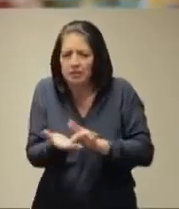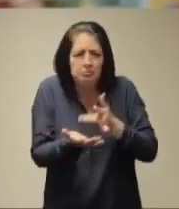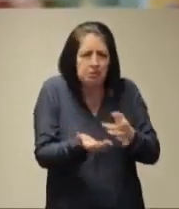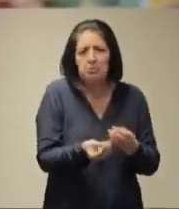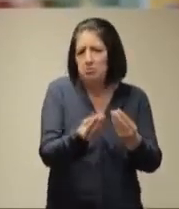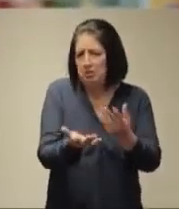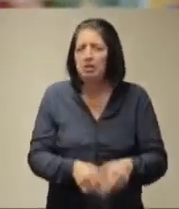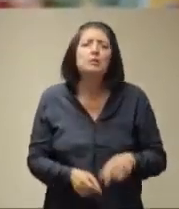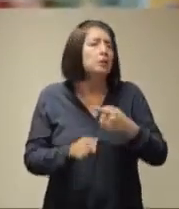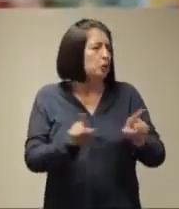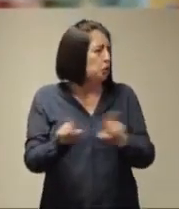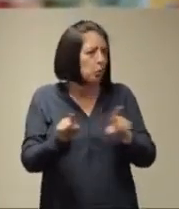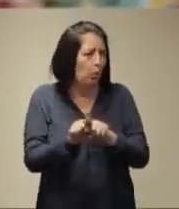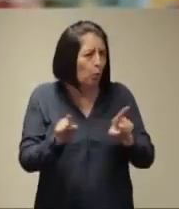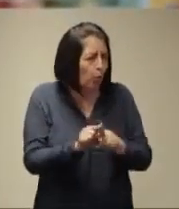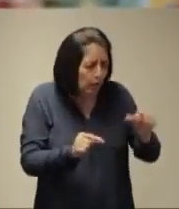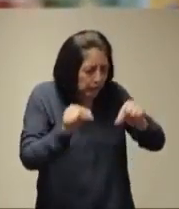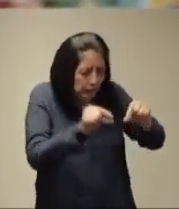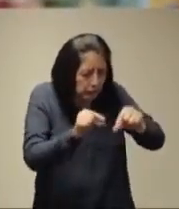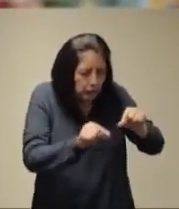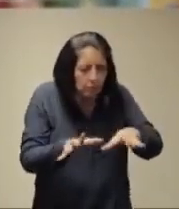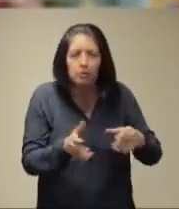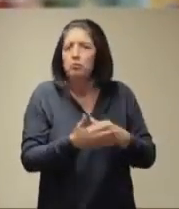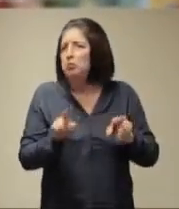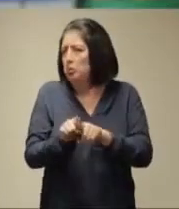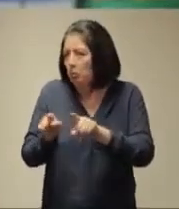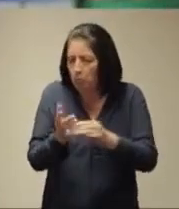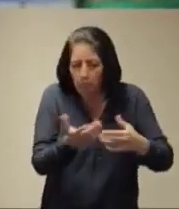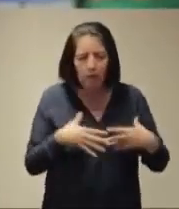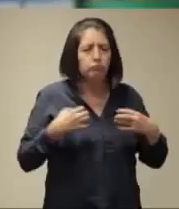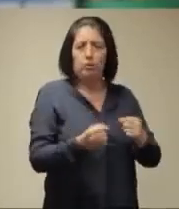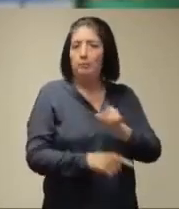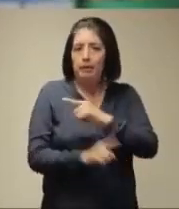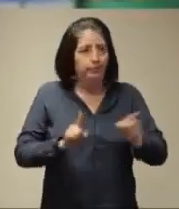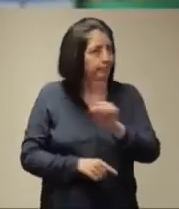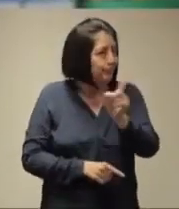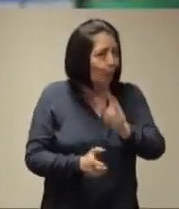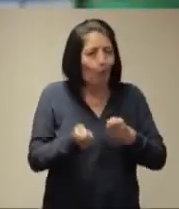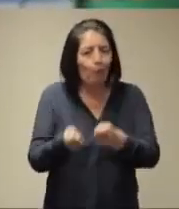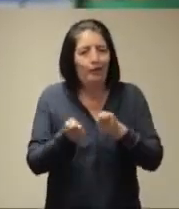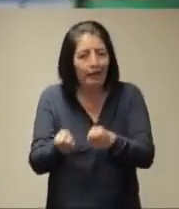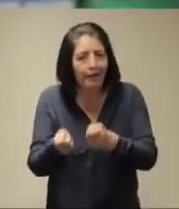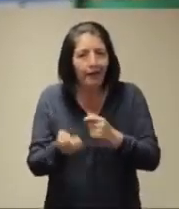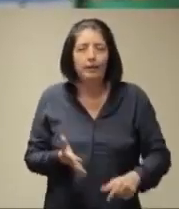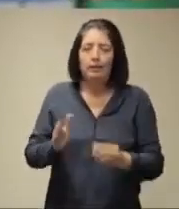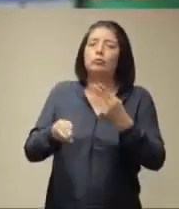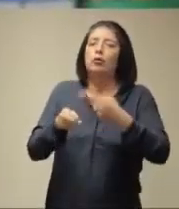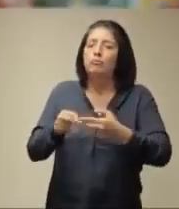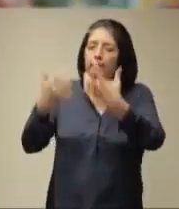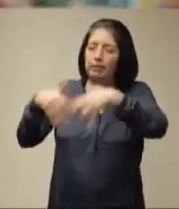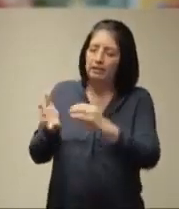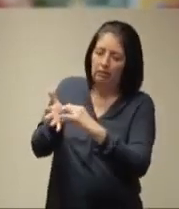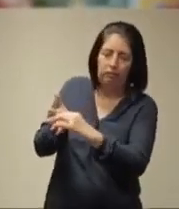medicamentos con el mismo principio activo, concentración y forma farmacéutica, pero no puede orientarte a comprar el medicamento de una marca